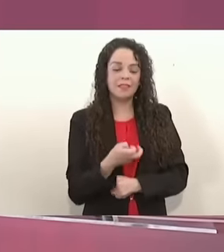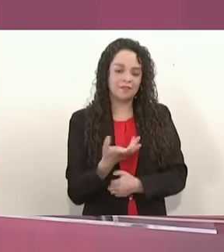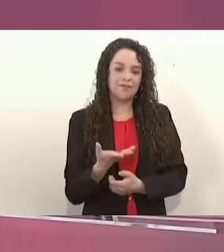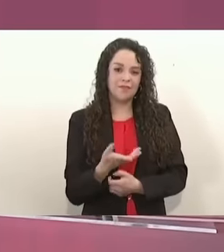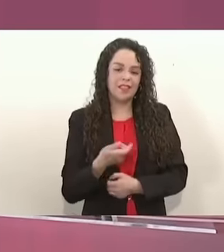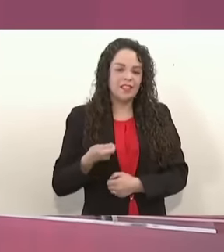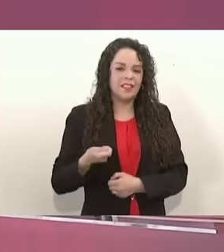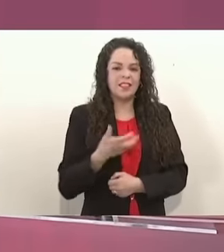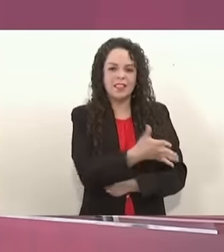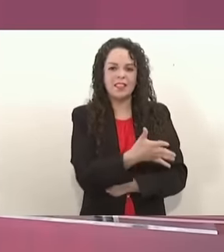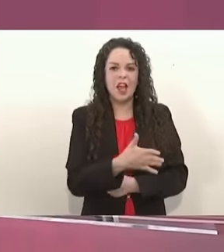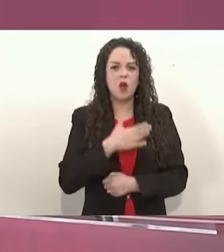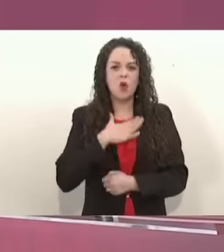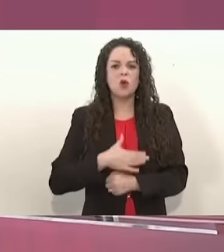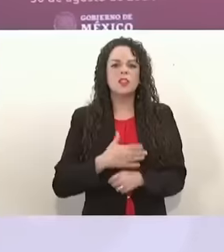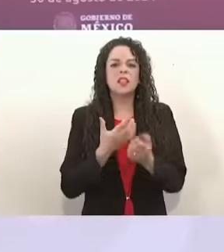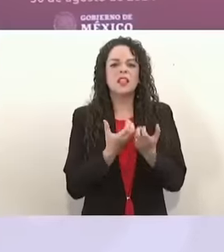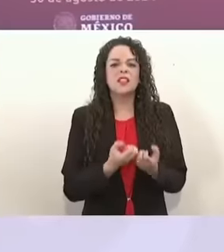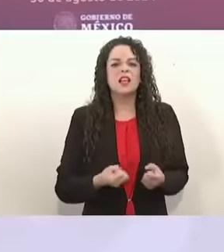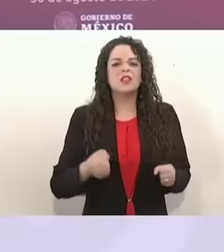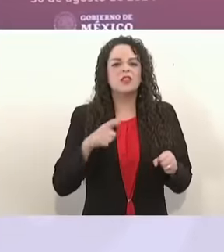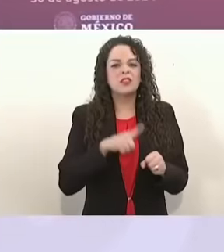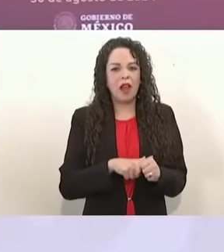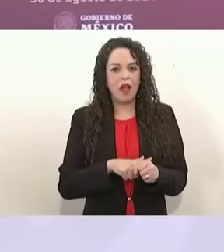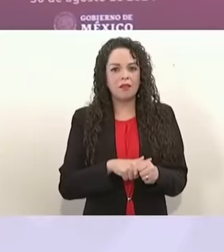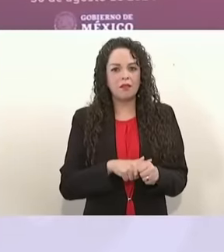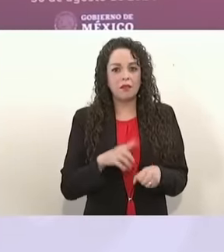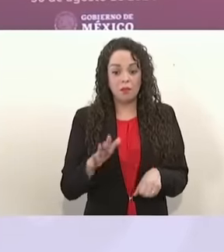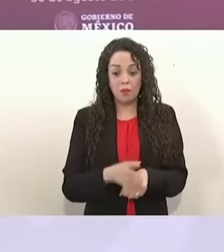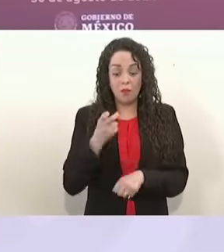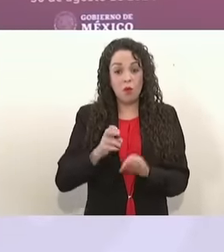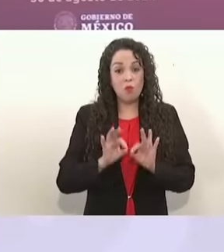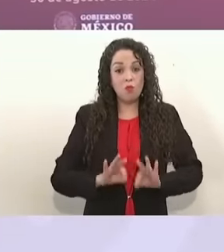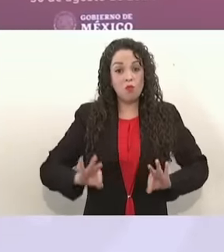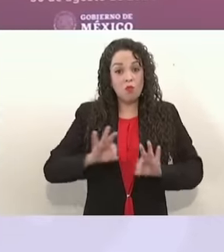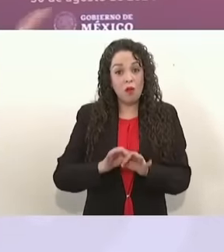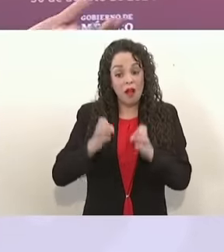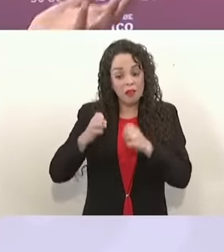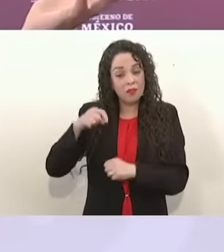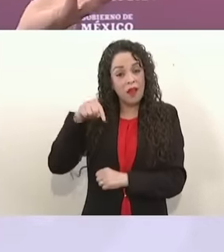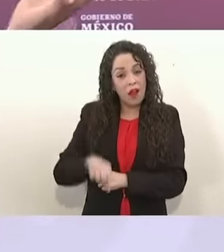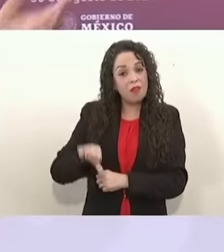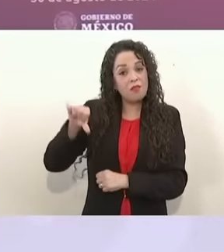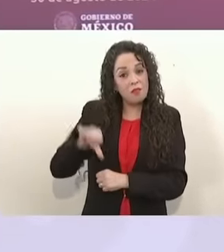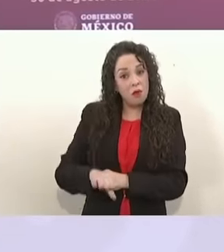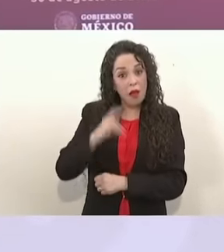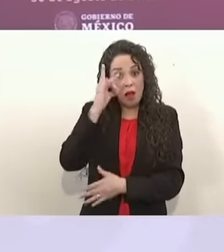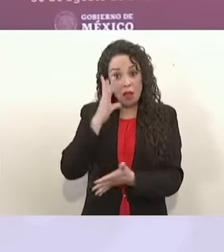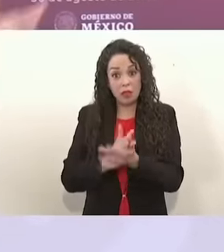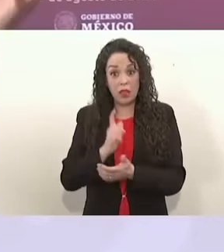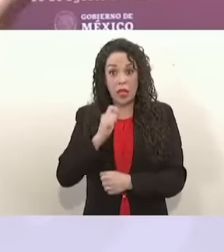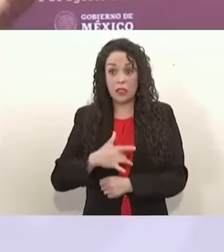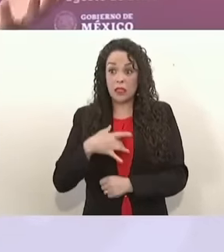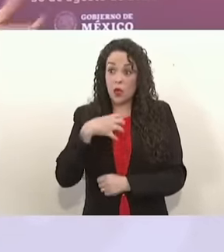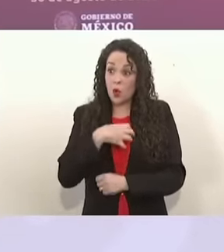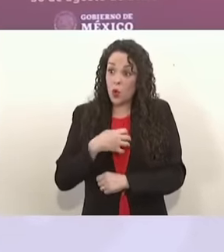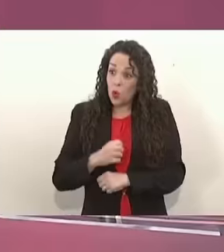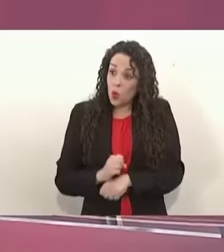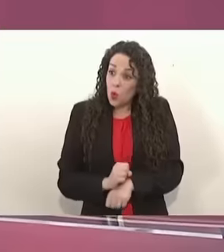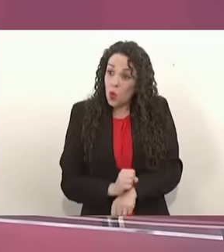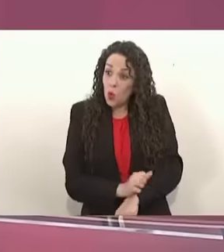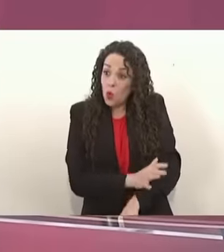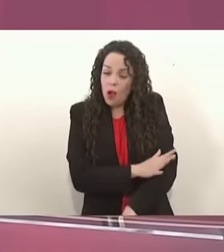aquí. No solamente es emotivo, porque, pues imagínense, es un periodo de